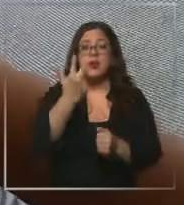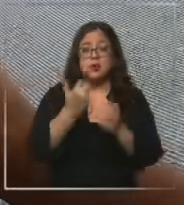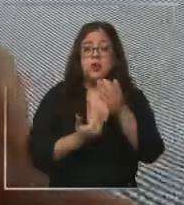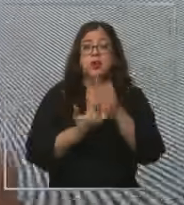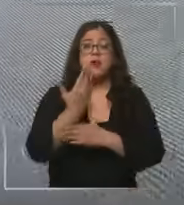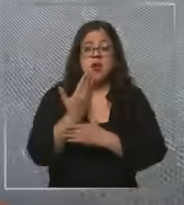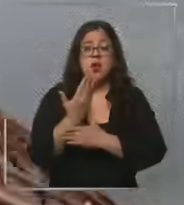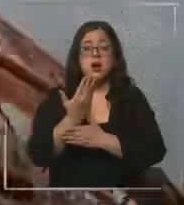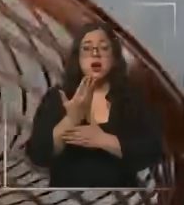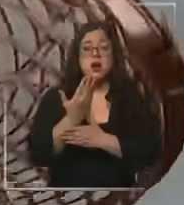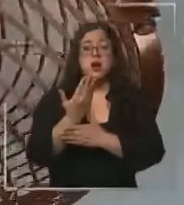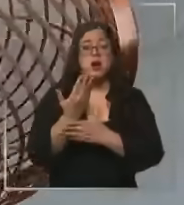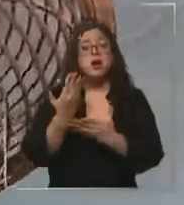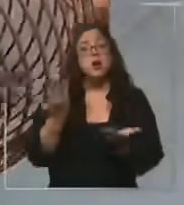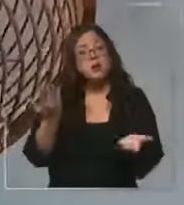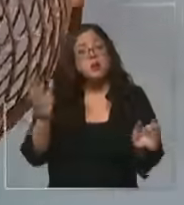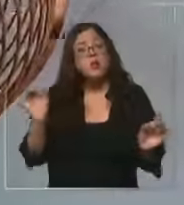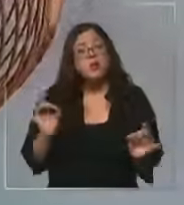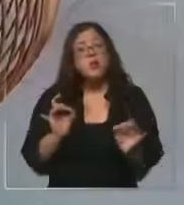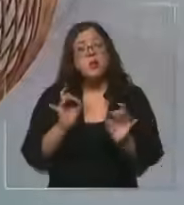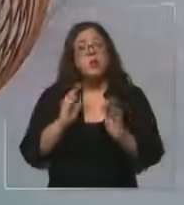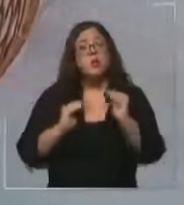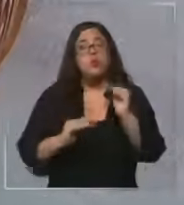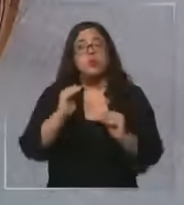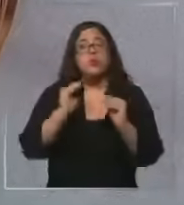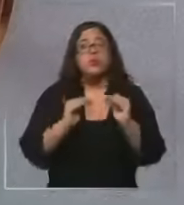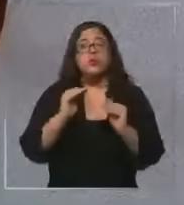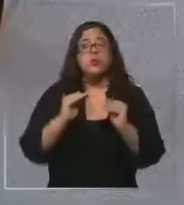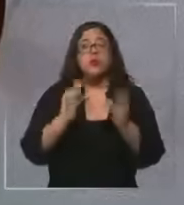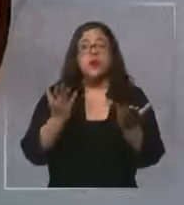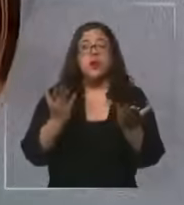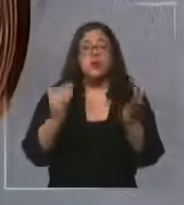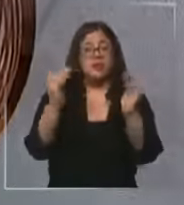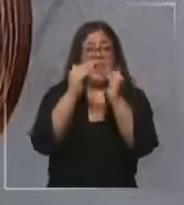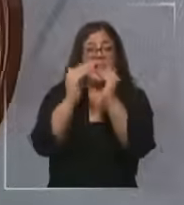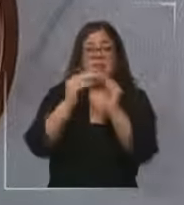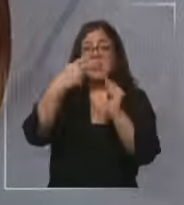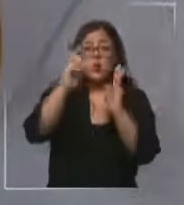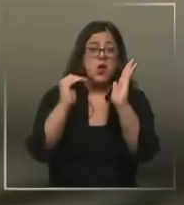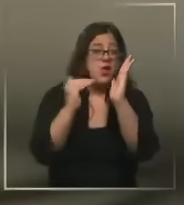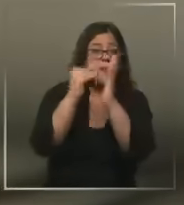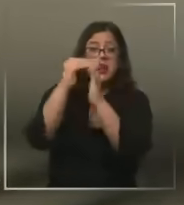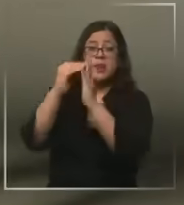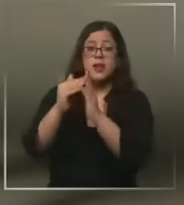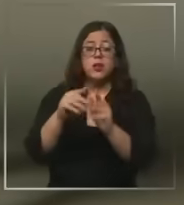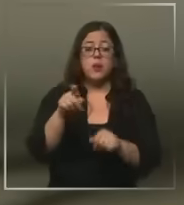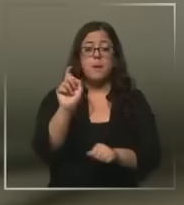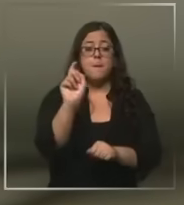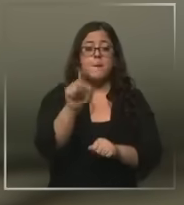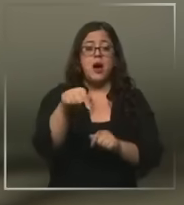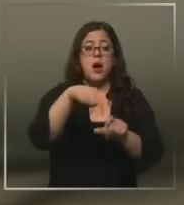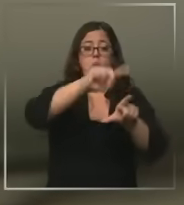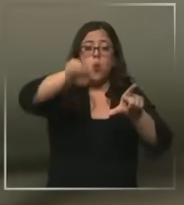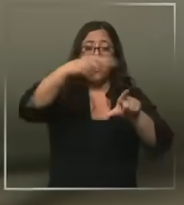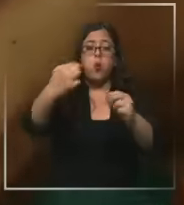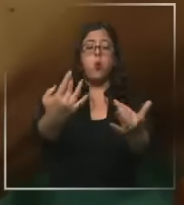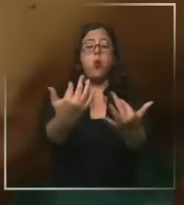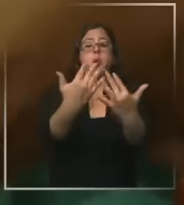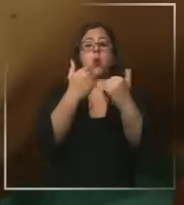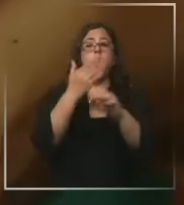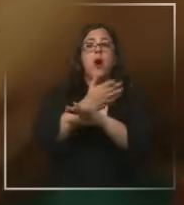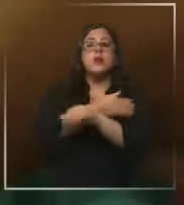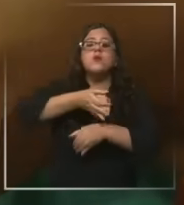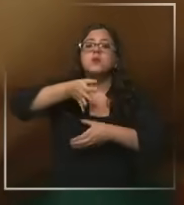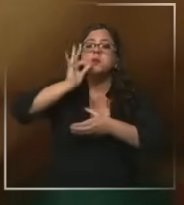de la mañana, por lo que muy probablemente y dependiendo de la orientación de su casa, tenga que encender el ventilador antes de tomar